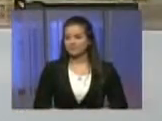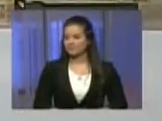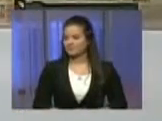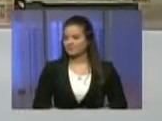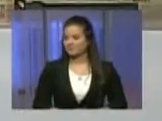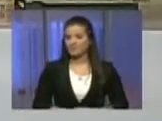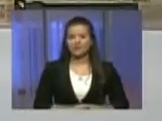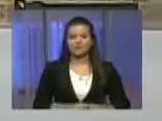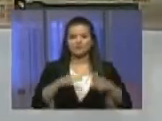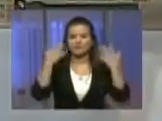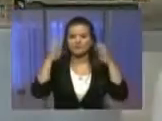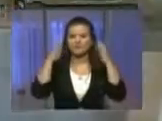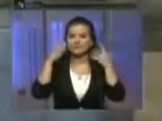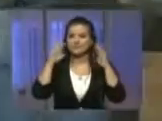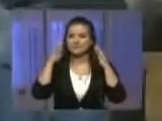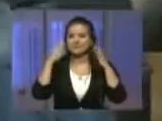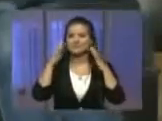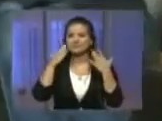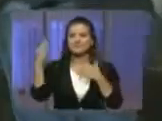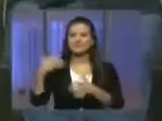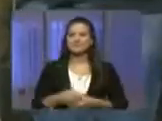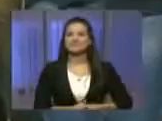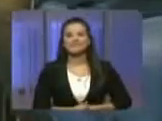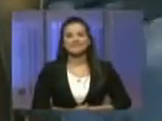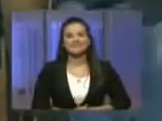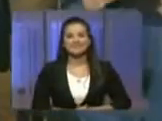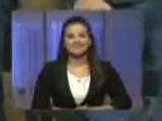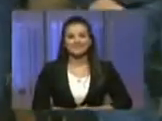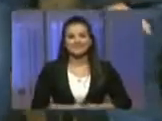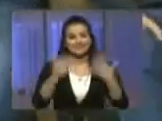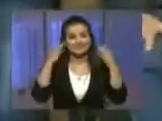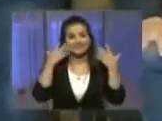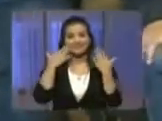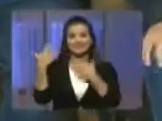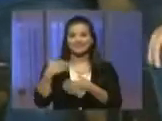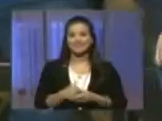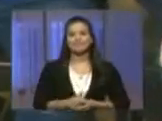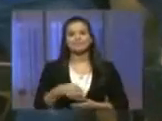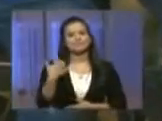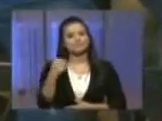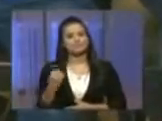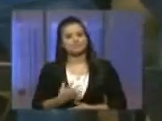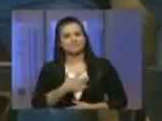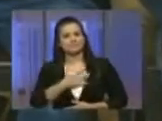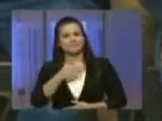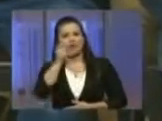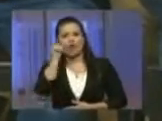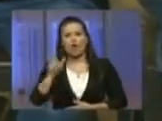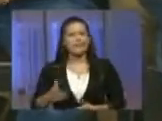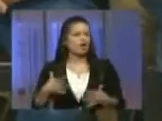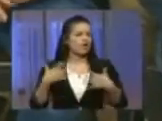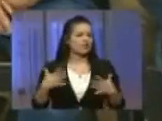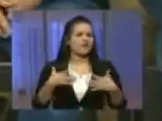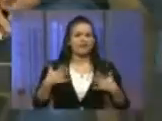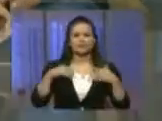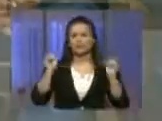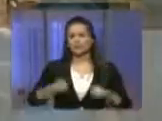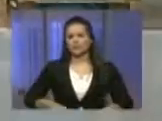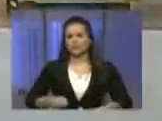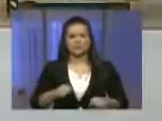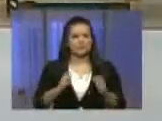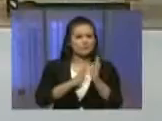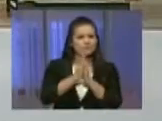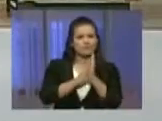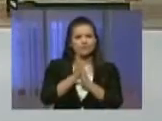Venezuela gracias Gabriel Mira qué fogosidad de Gabriel Vale qué alegría qué movimiento la